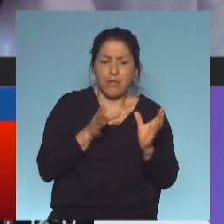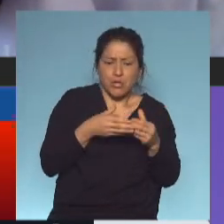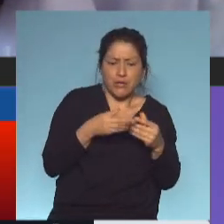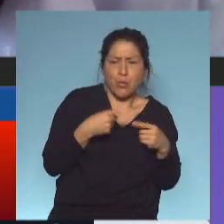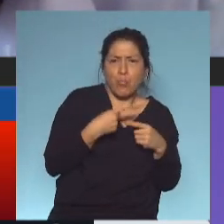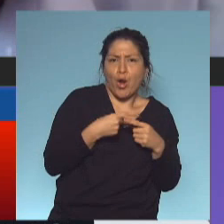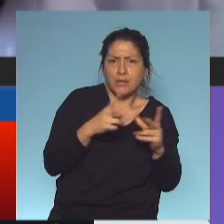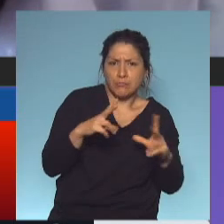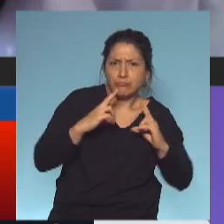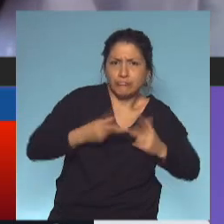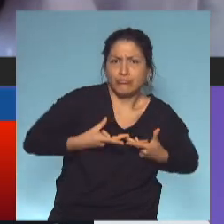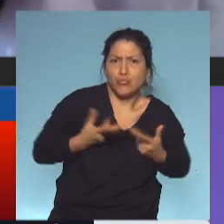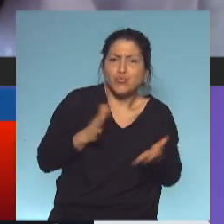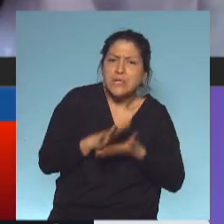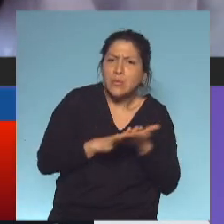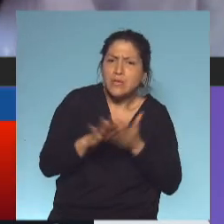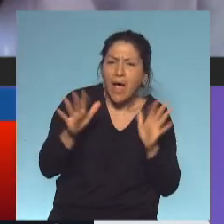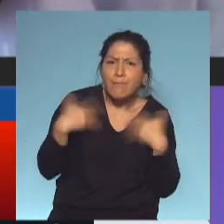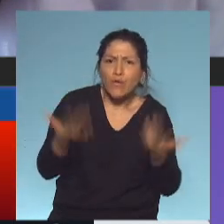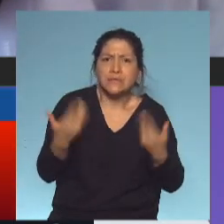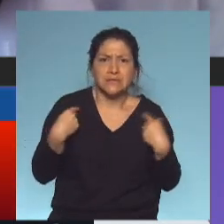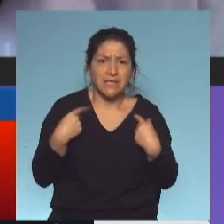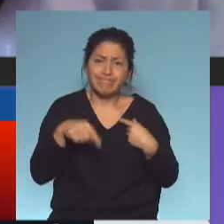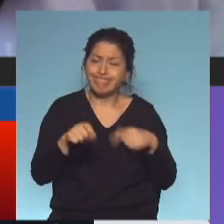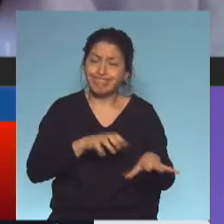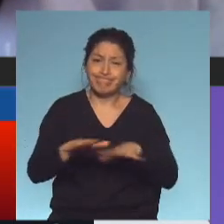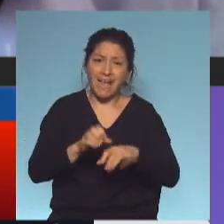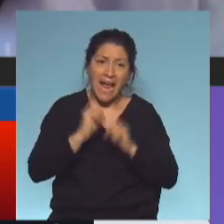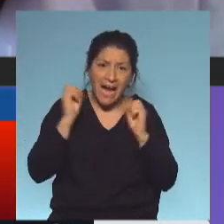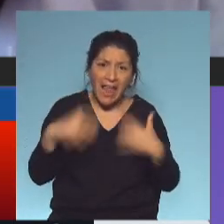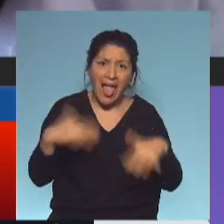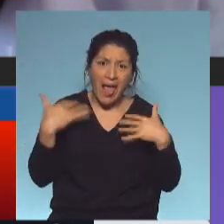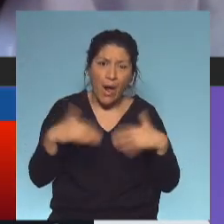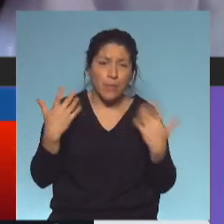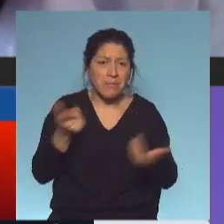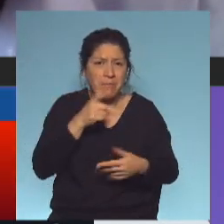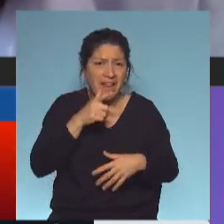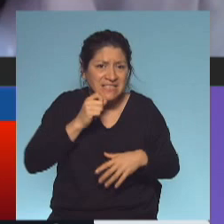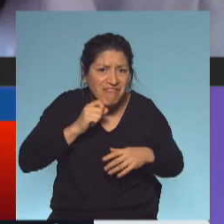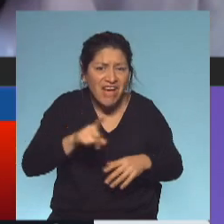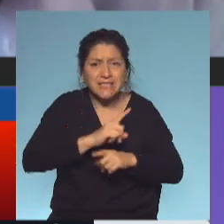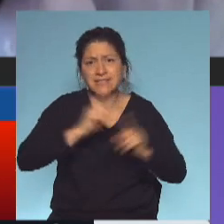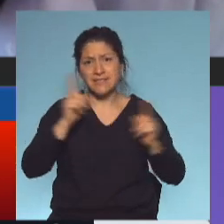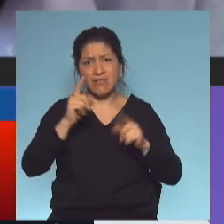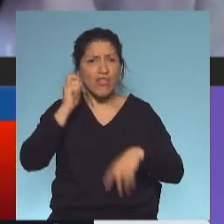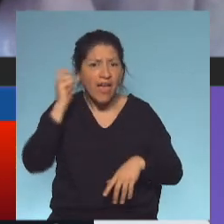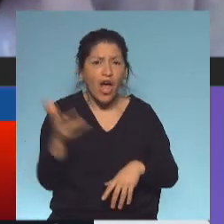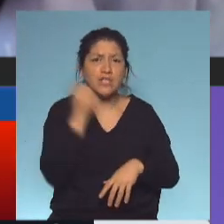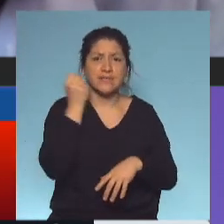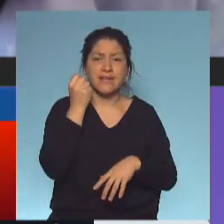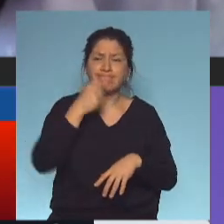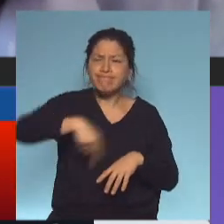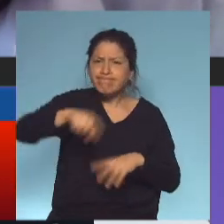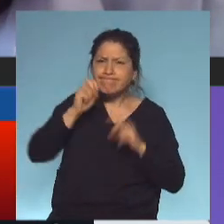político específico lo que está sucediendo, que es gravísimo. Me parece que no es tan fácil que se logre. Y eso nos llama